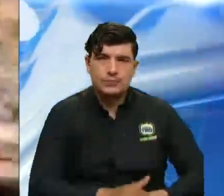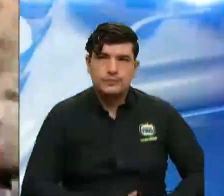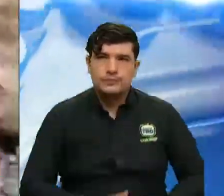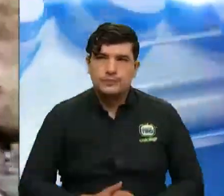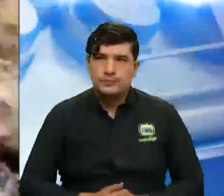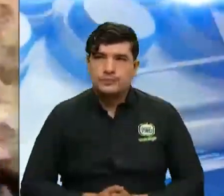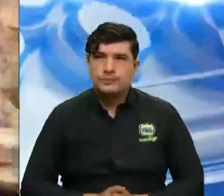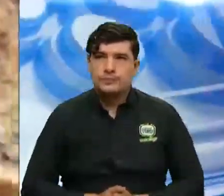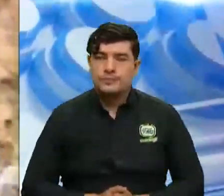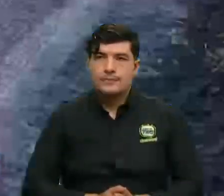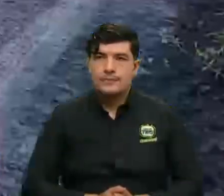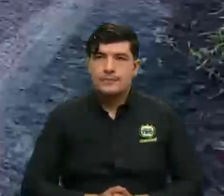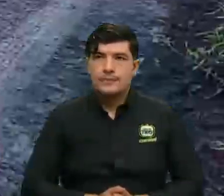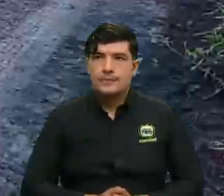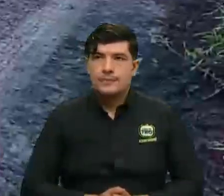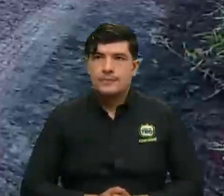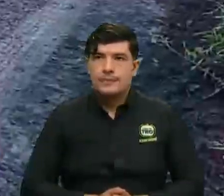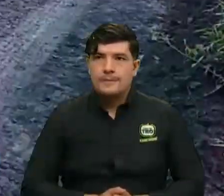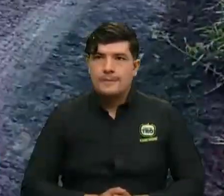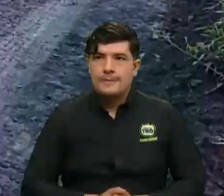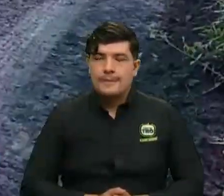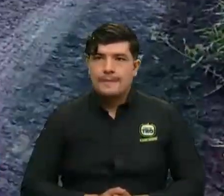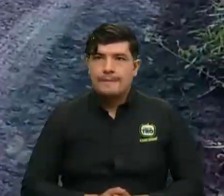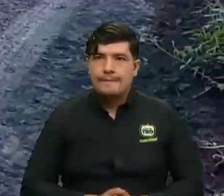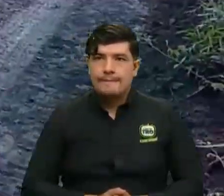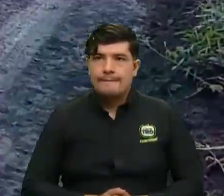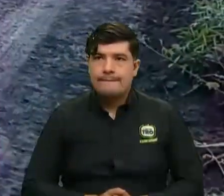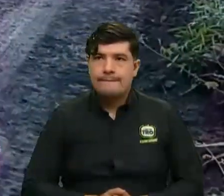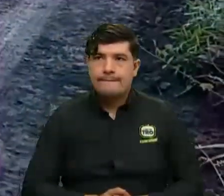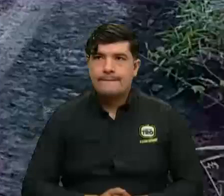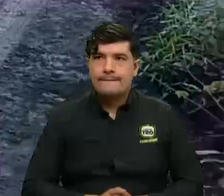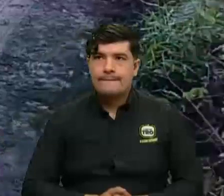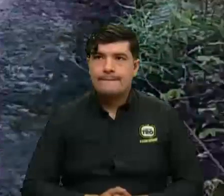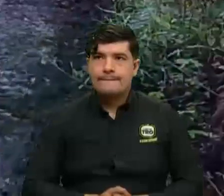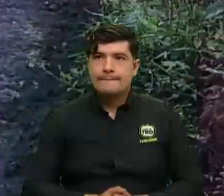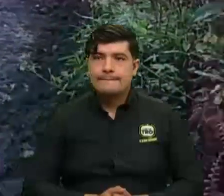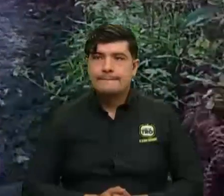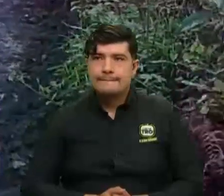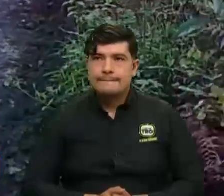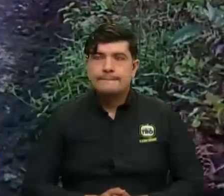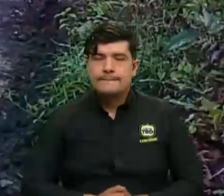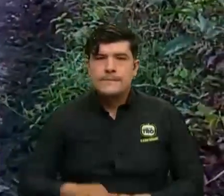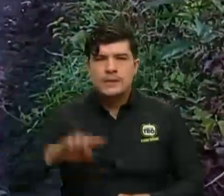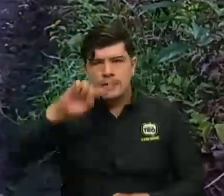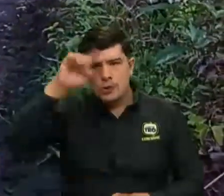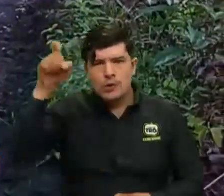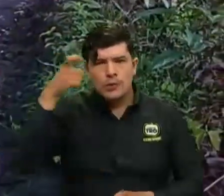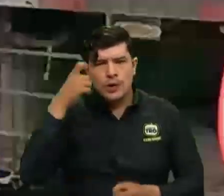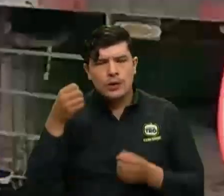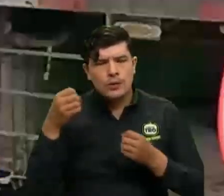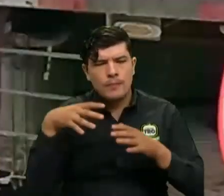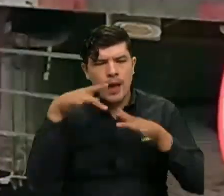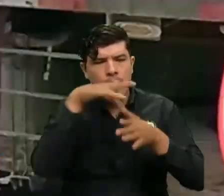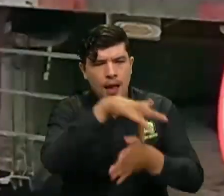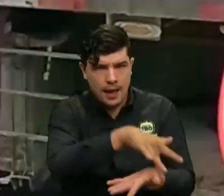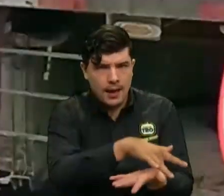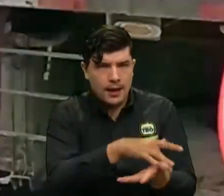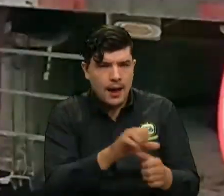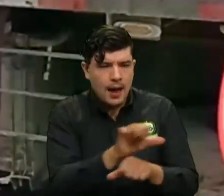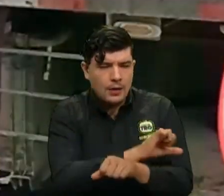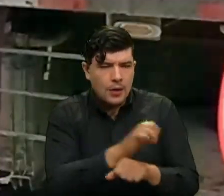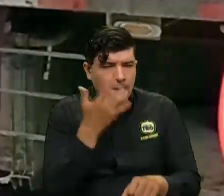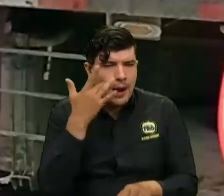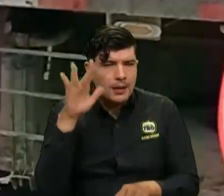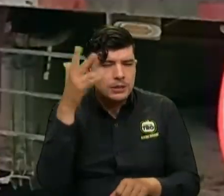de carga pesada. El mantenimiento que hace la gobernación mitiga por un momento los tramos malos en esta vía. Así que le